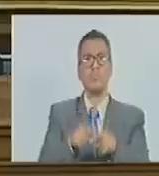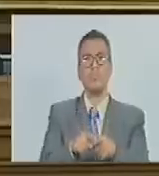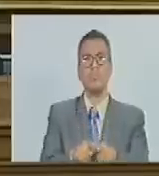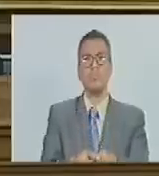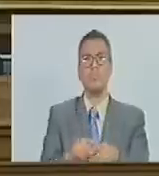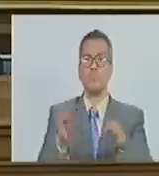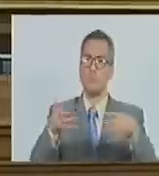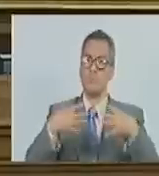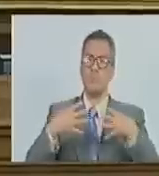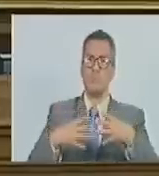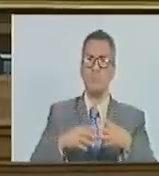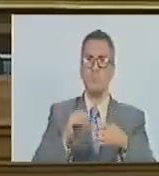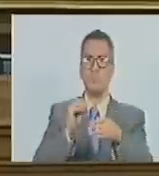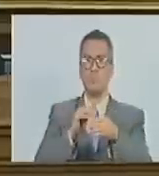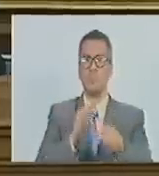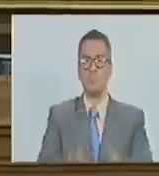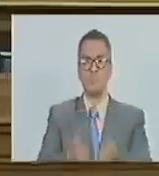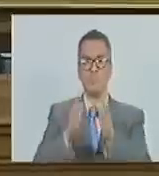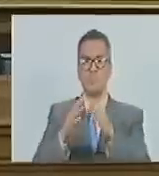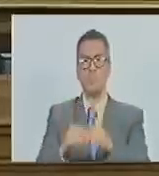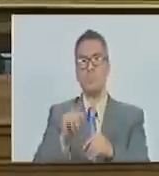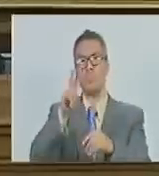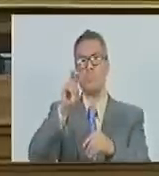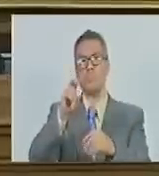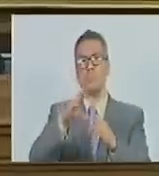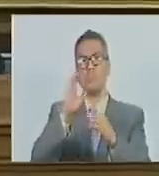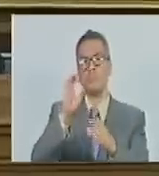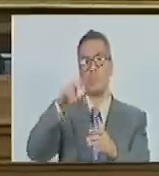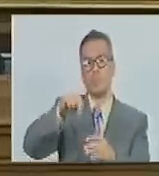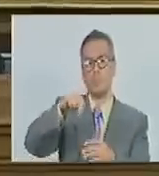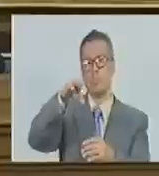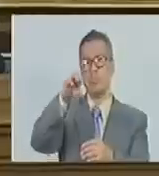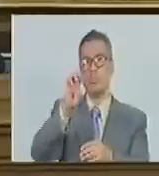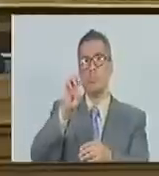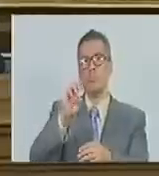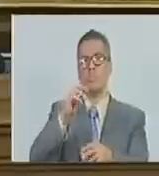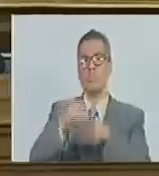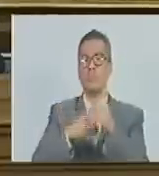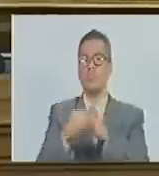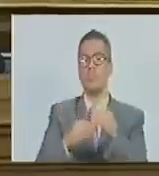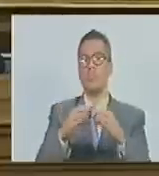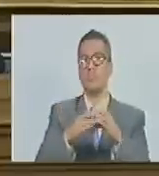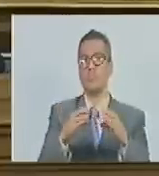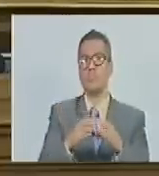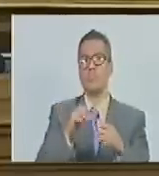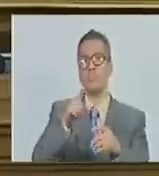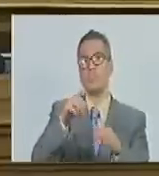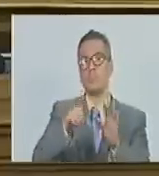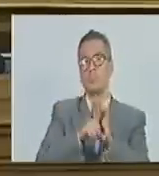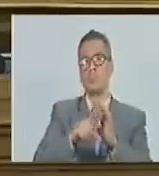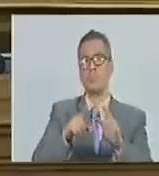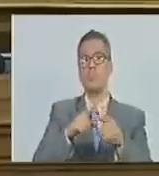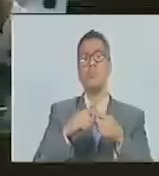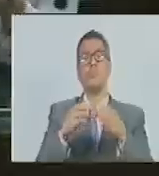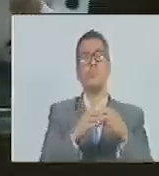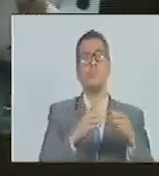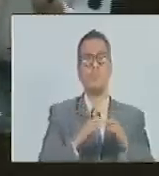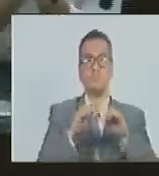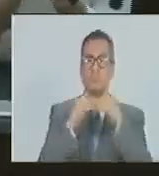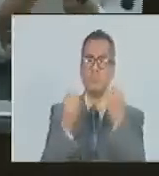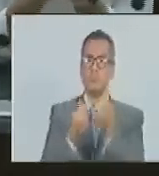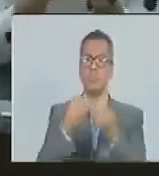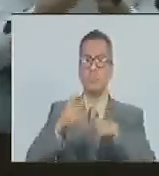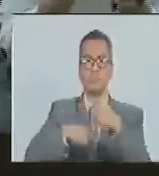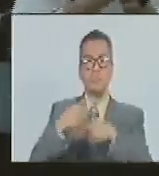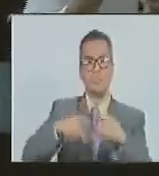manera urgente la conformación del nuevo Consejo Nacional Electoral, como está establecido en la Ley Orgánica de